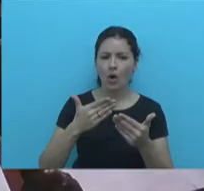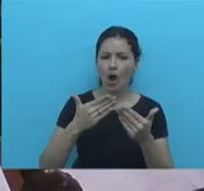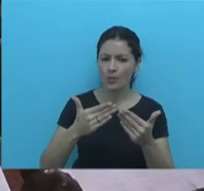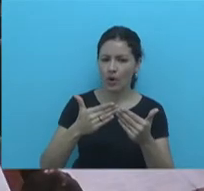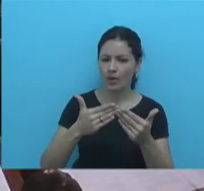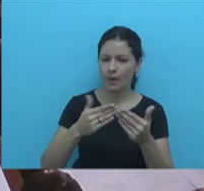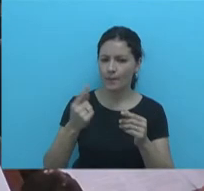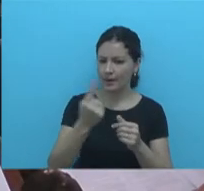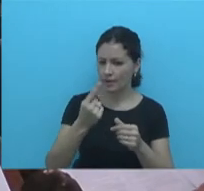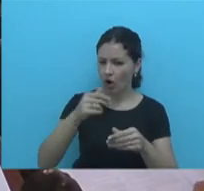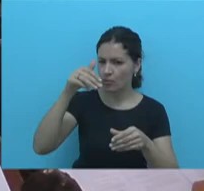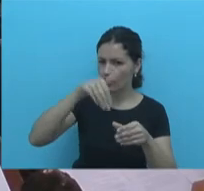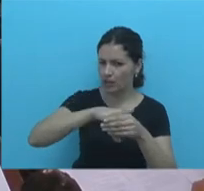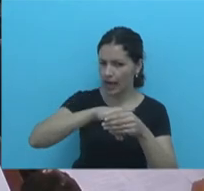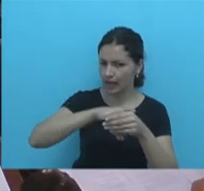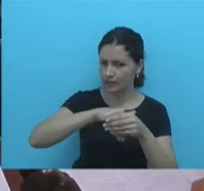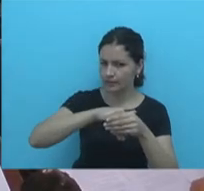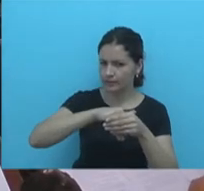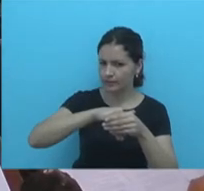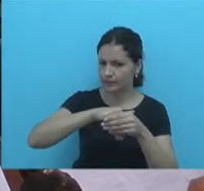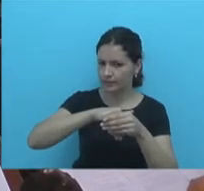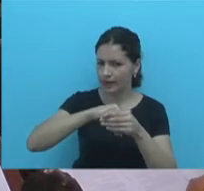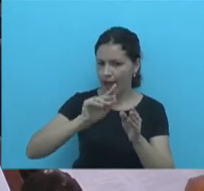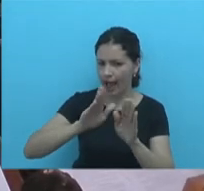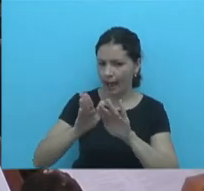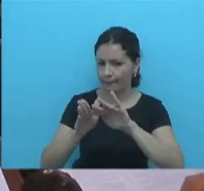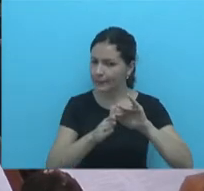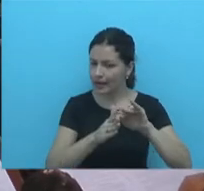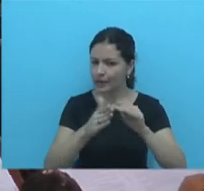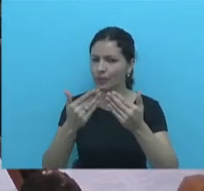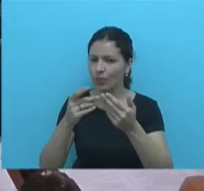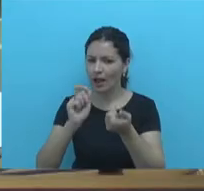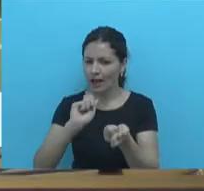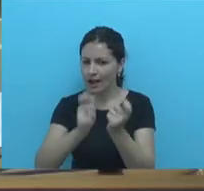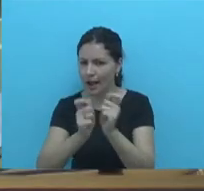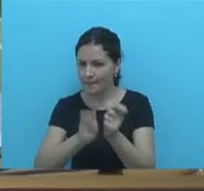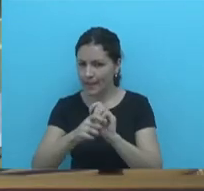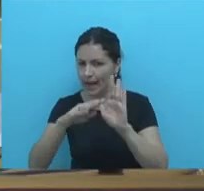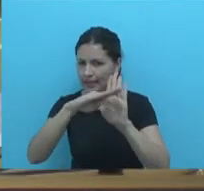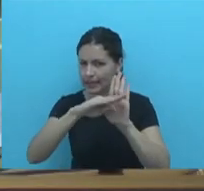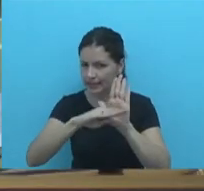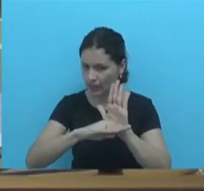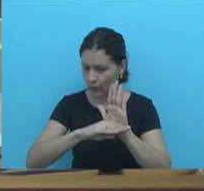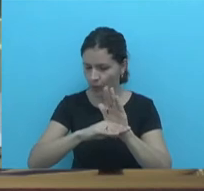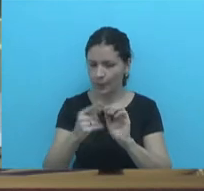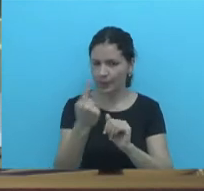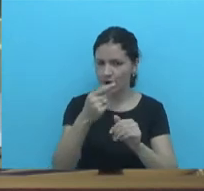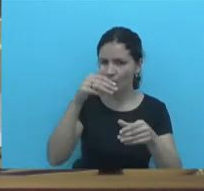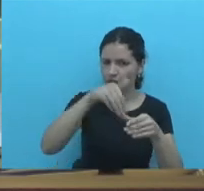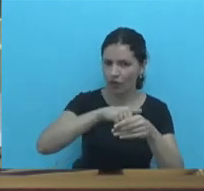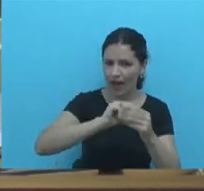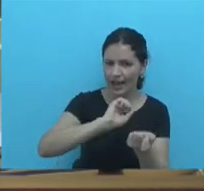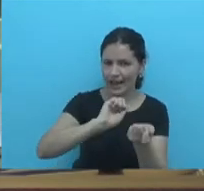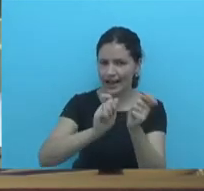vamos a votar, estar en comisión para ver si hacemos modificaciones. Vamos a votar para pasar a